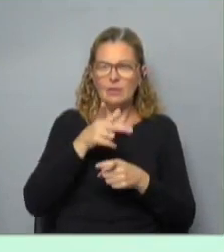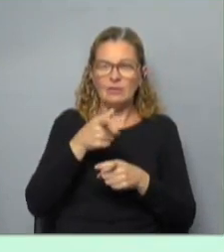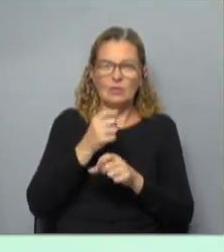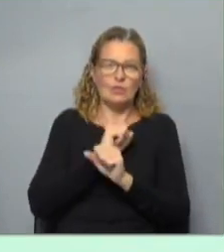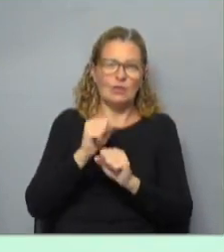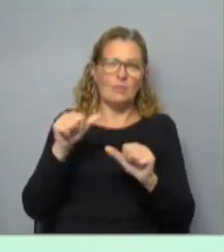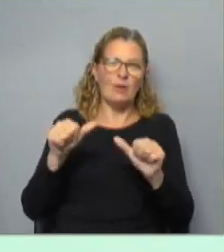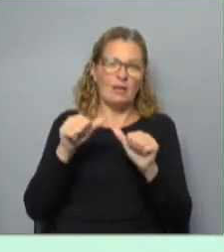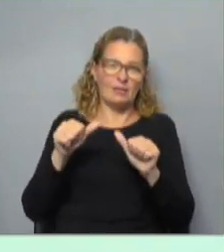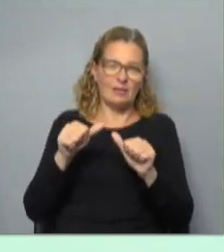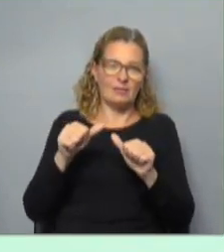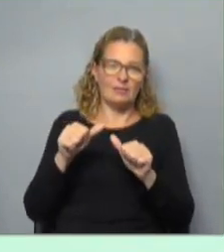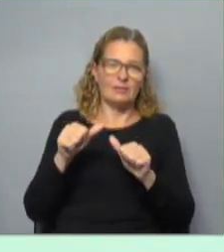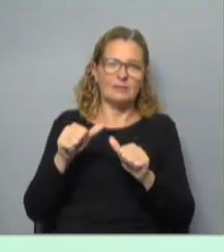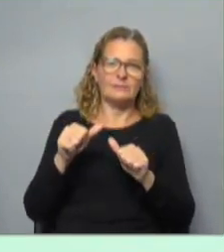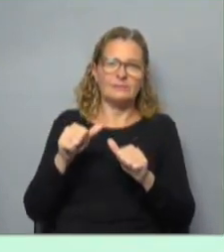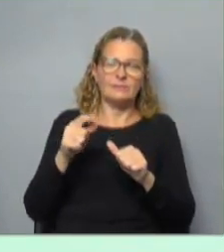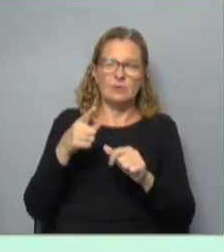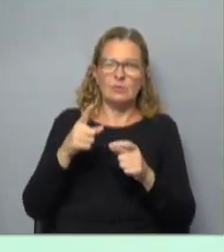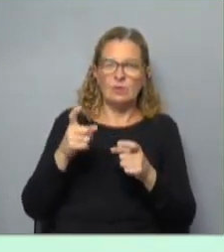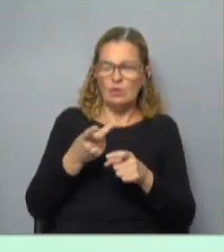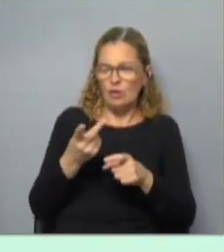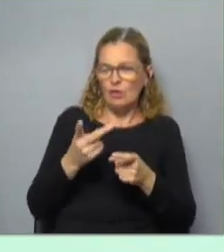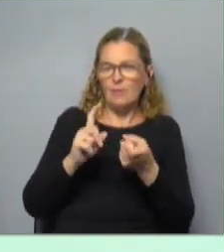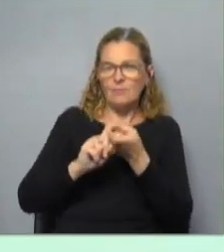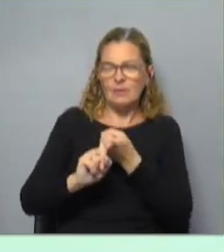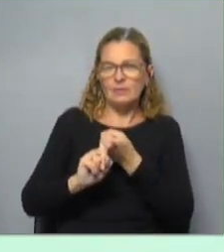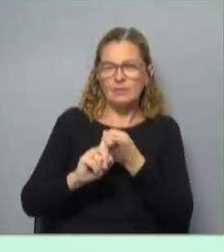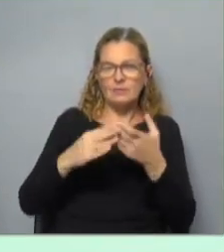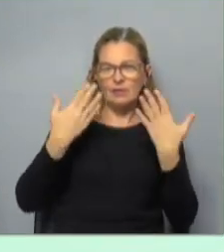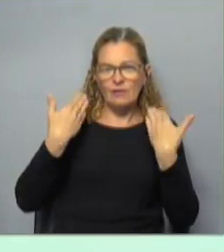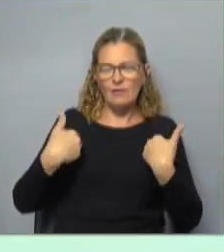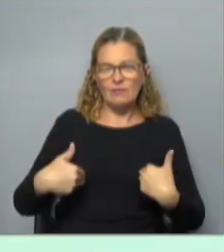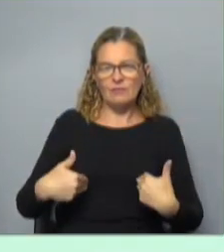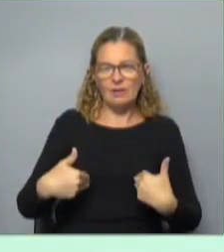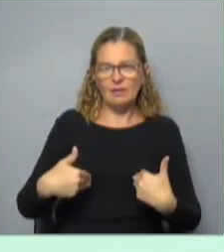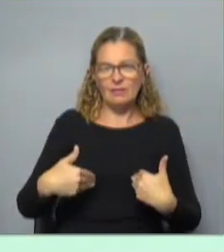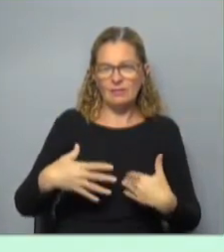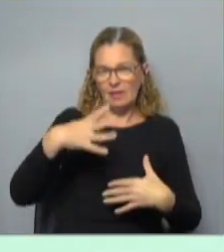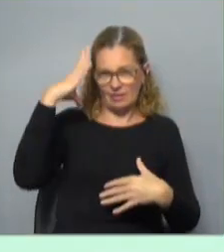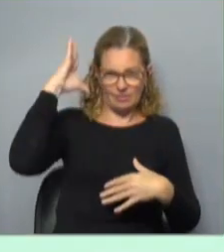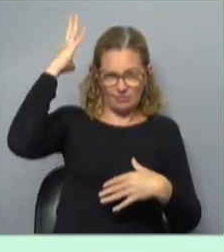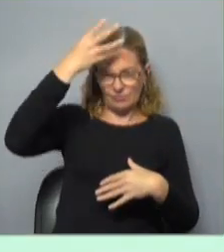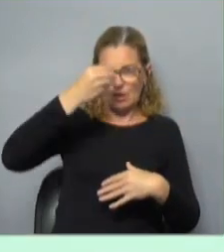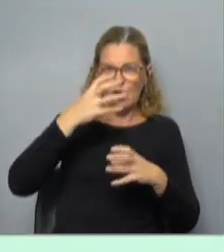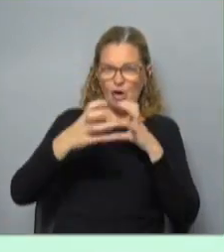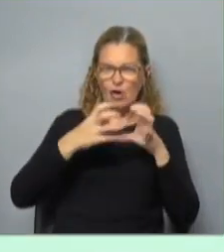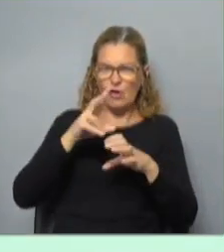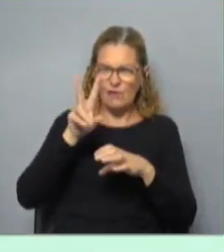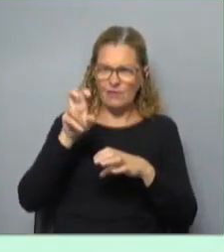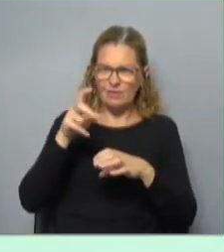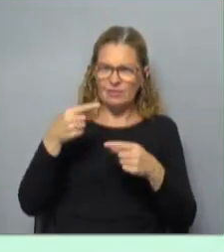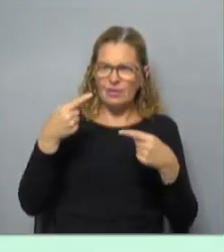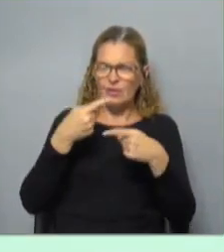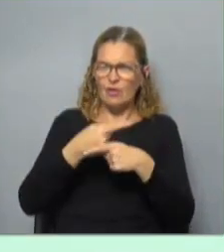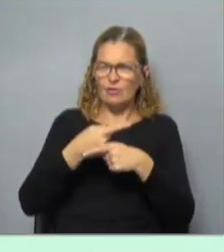hacer para una pareja este caso toda disfrazada de disfrazada todas pintadas de verde y eso va en contra